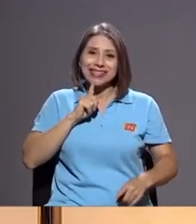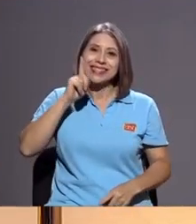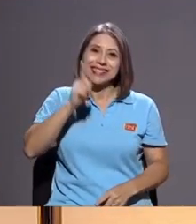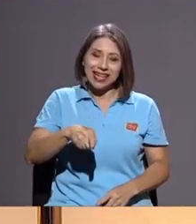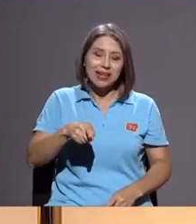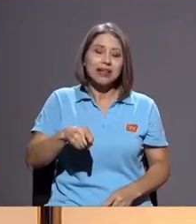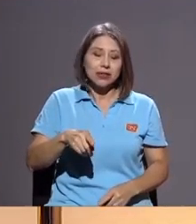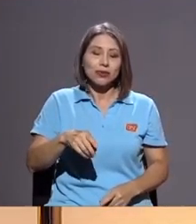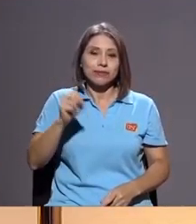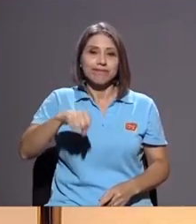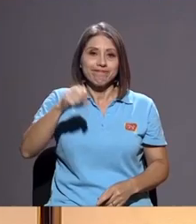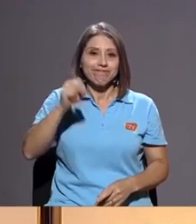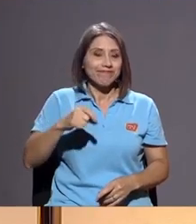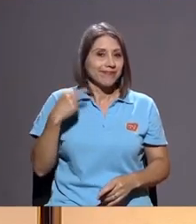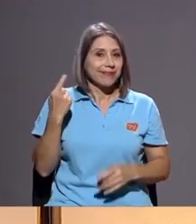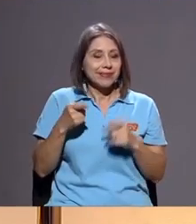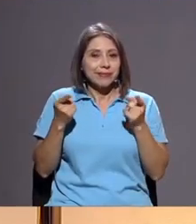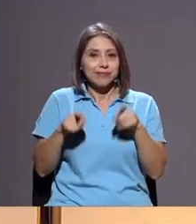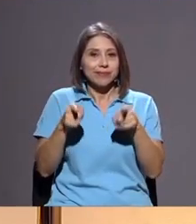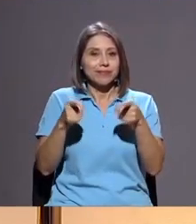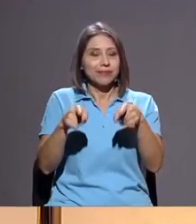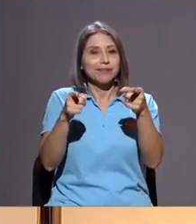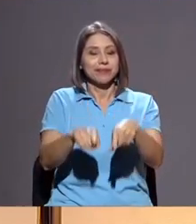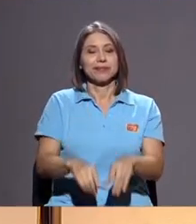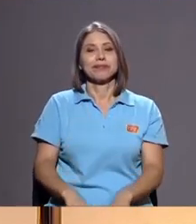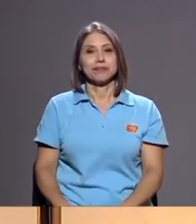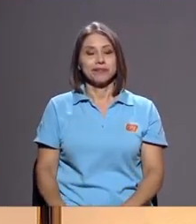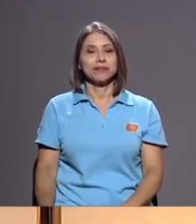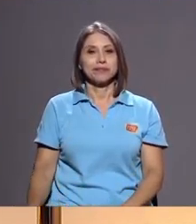cada ocasión y en cada momento.